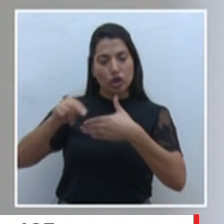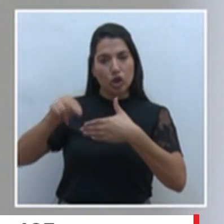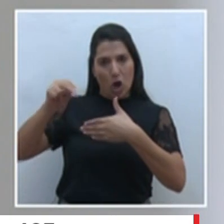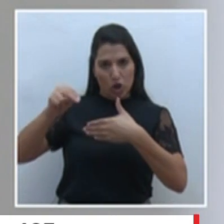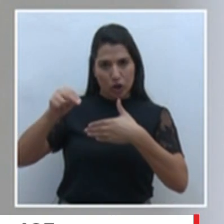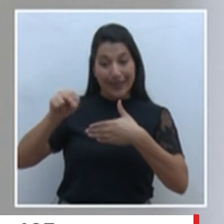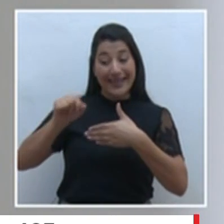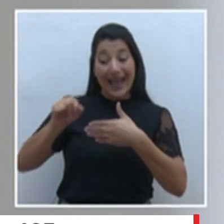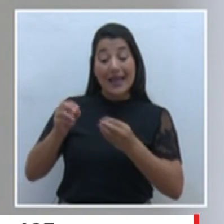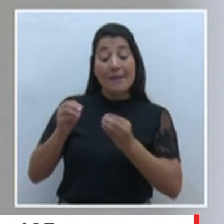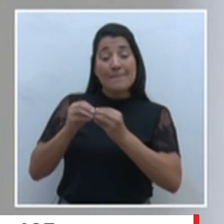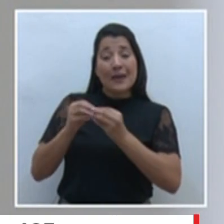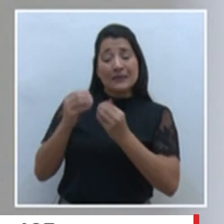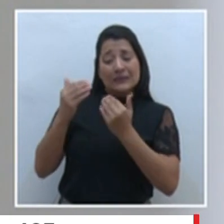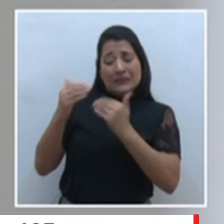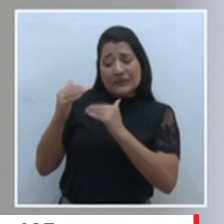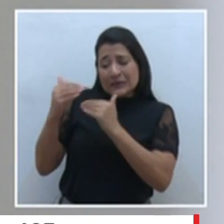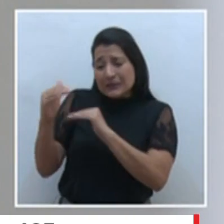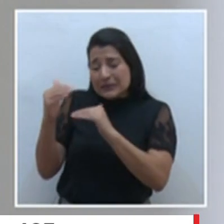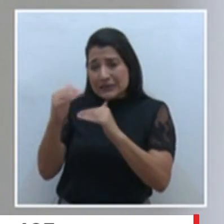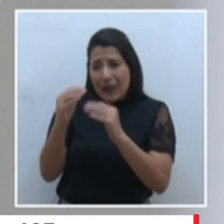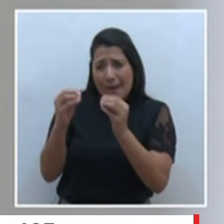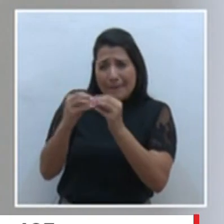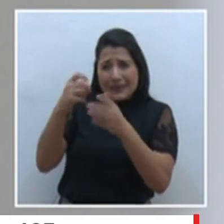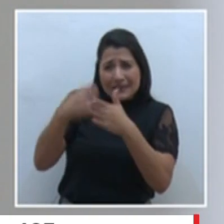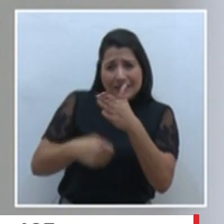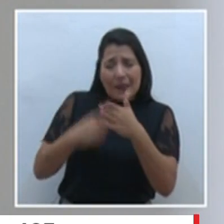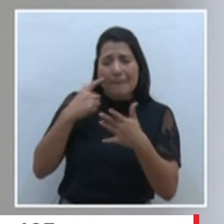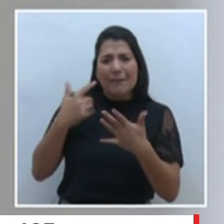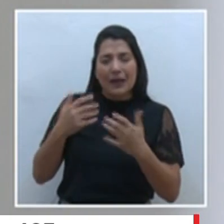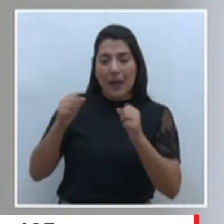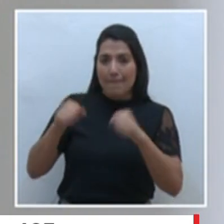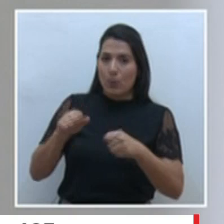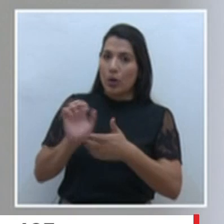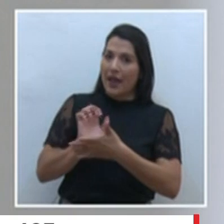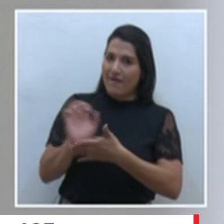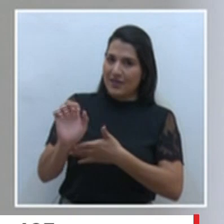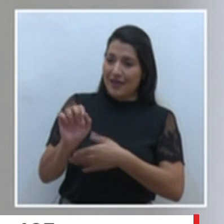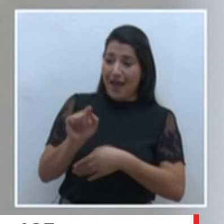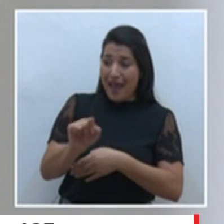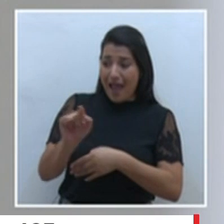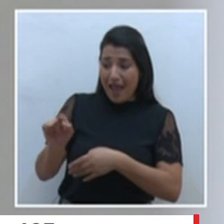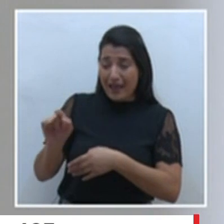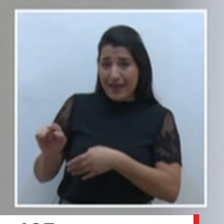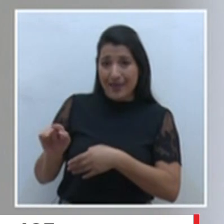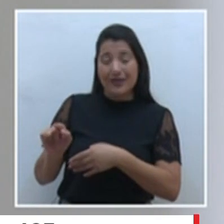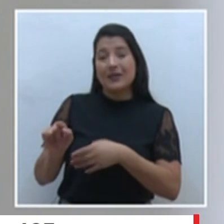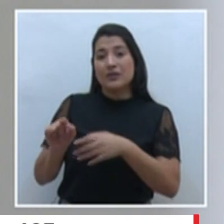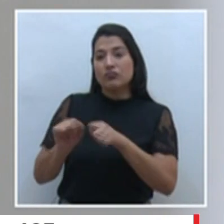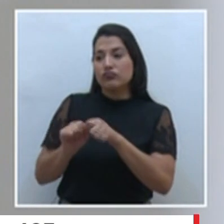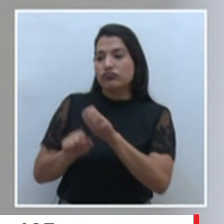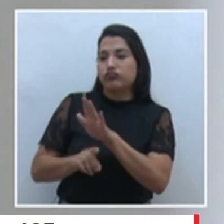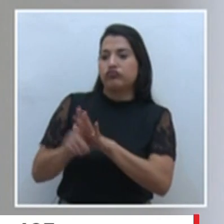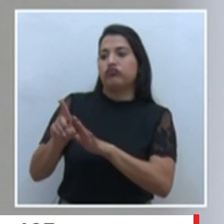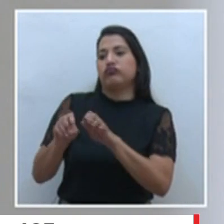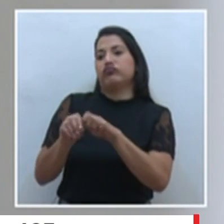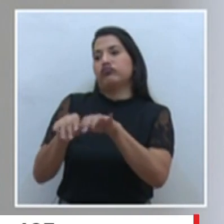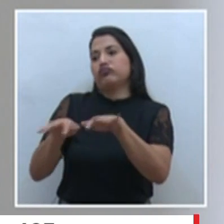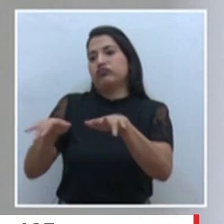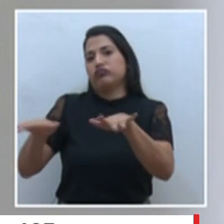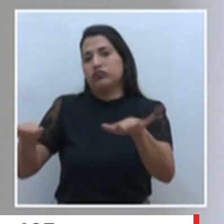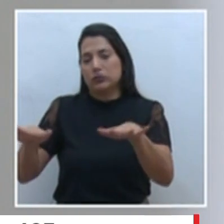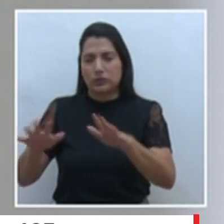mayores restricciones en los mismos para evitar que la misma dinámica en esos lugares haga que se den aún